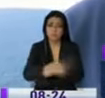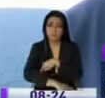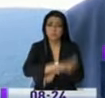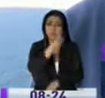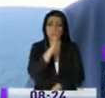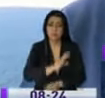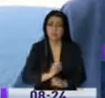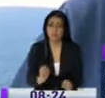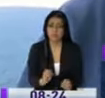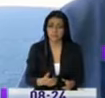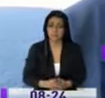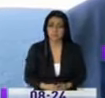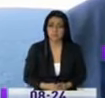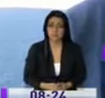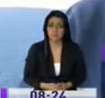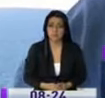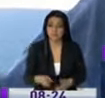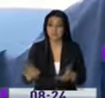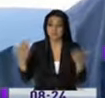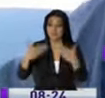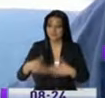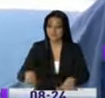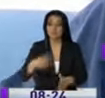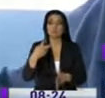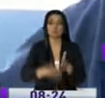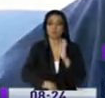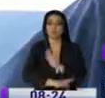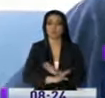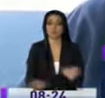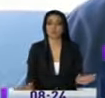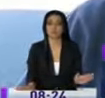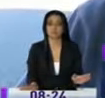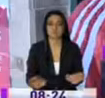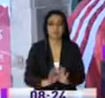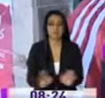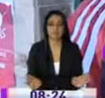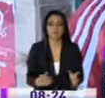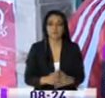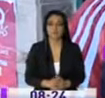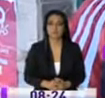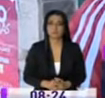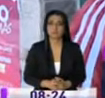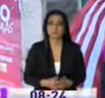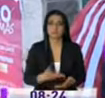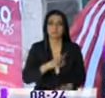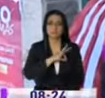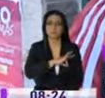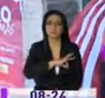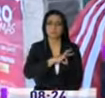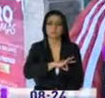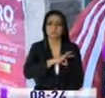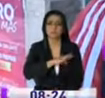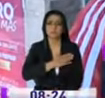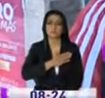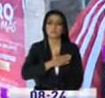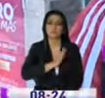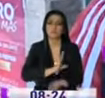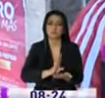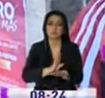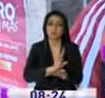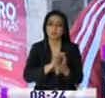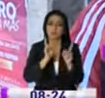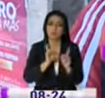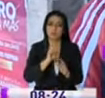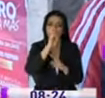nada. Esto se acabaría si el municipio viene aquí y empieza a multar a las personas. No tenemos una conciencia de que es nuestro barrio y tenemos que